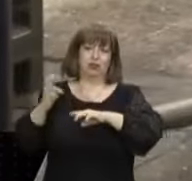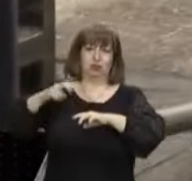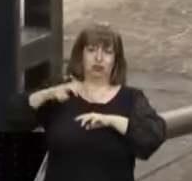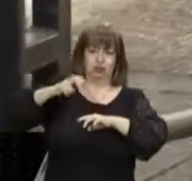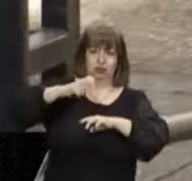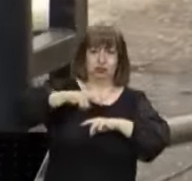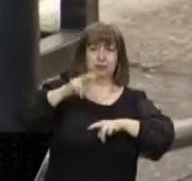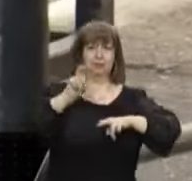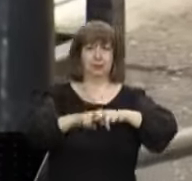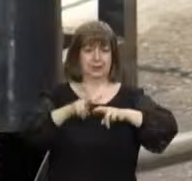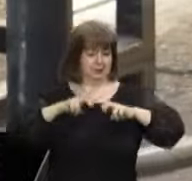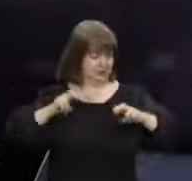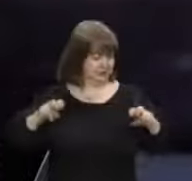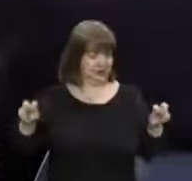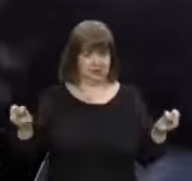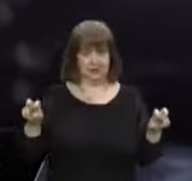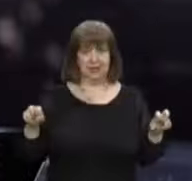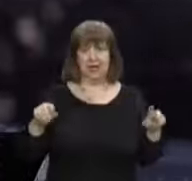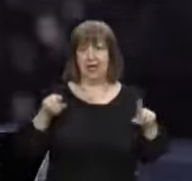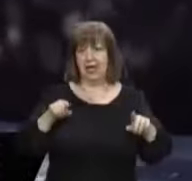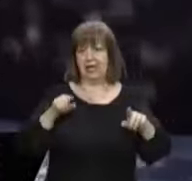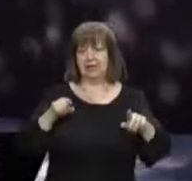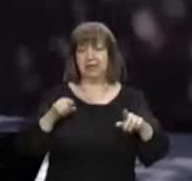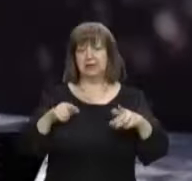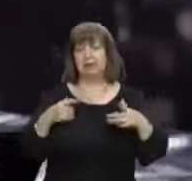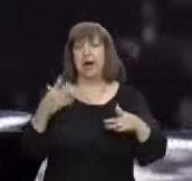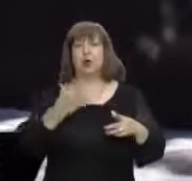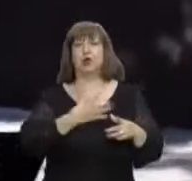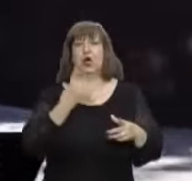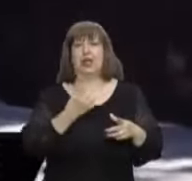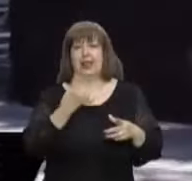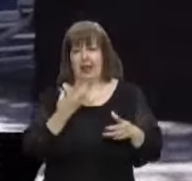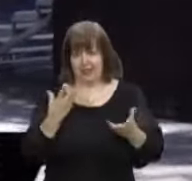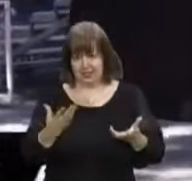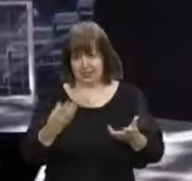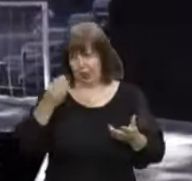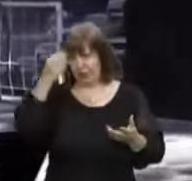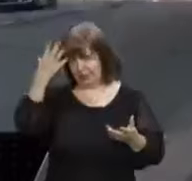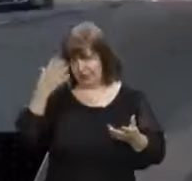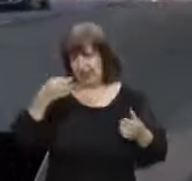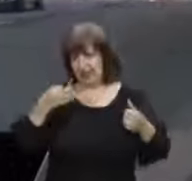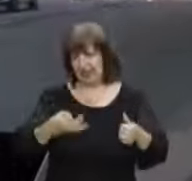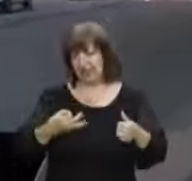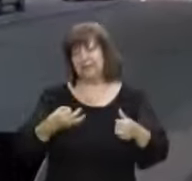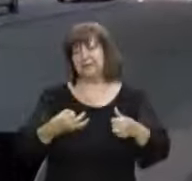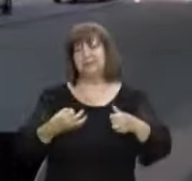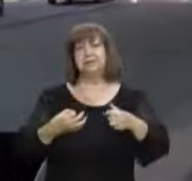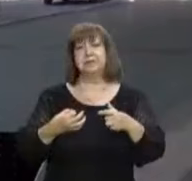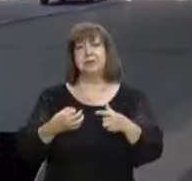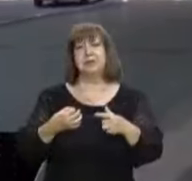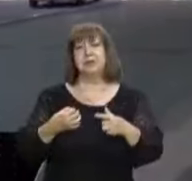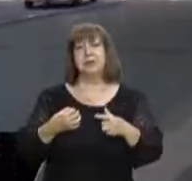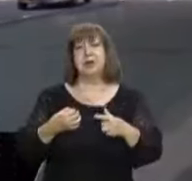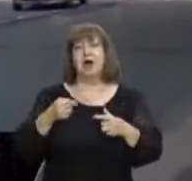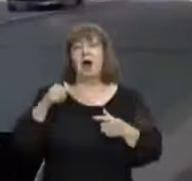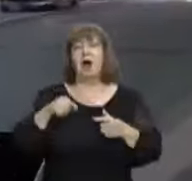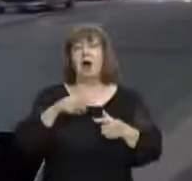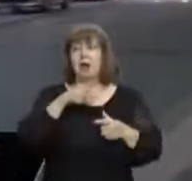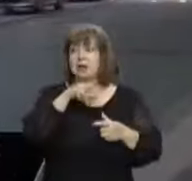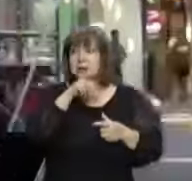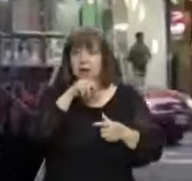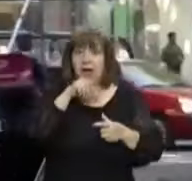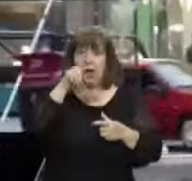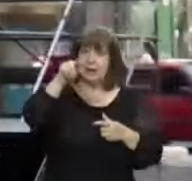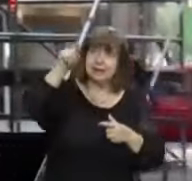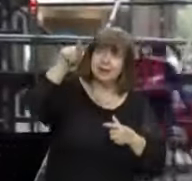¿sí? Ese es el ingreso, esa es la única manera de ingresar al palco oficial, digamos, lo que antes era el palco oficial, que este año ese